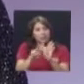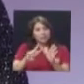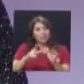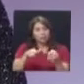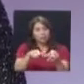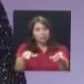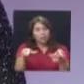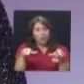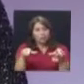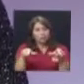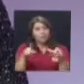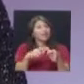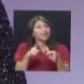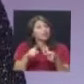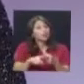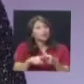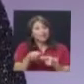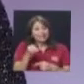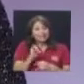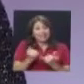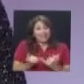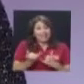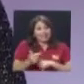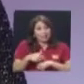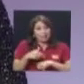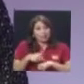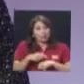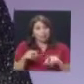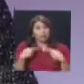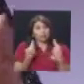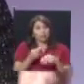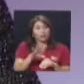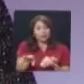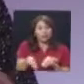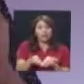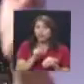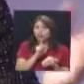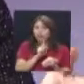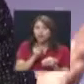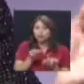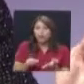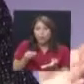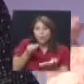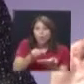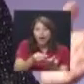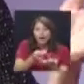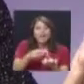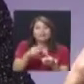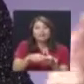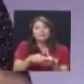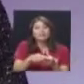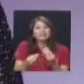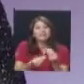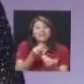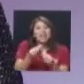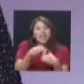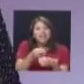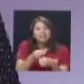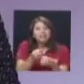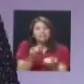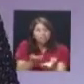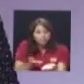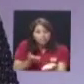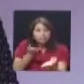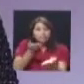si no se convocará en este período de extraordinarias entraría inmediatamente cuando entran las las